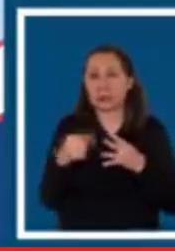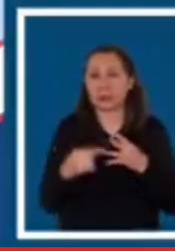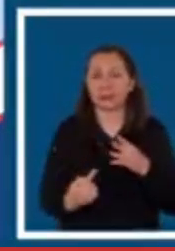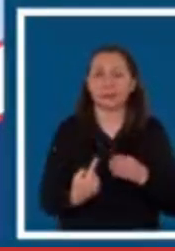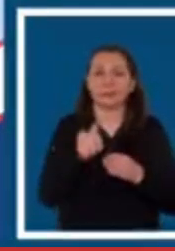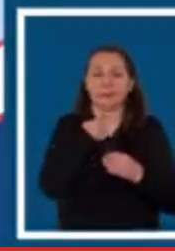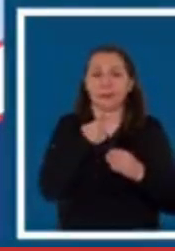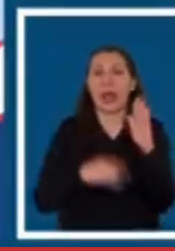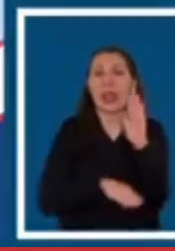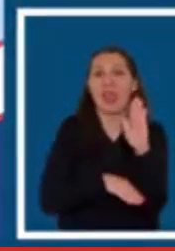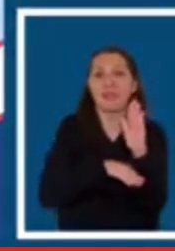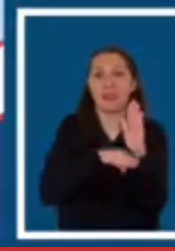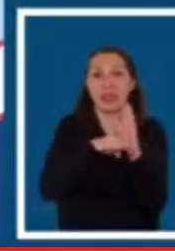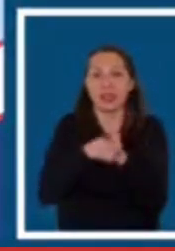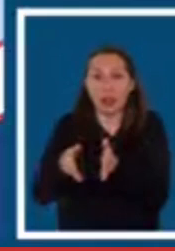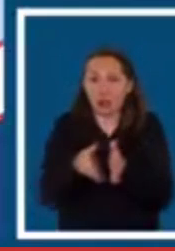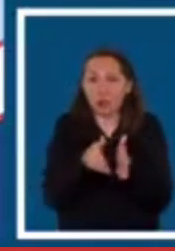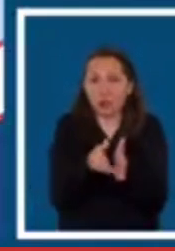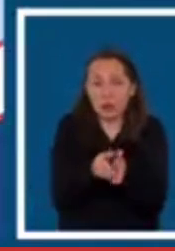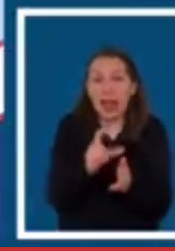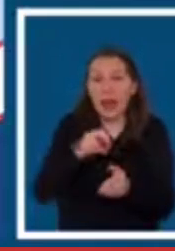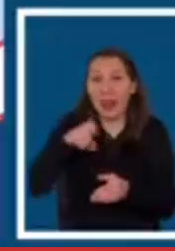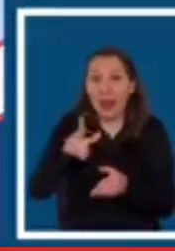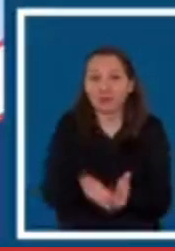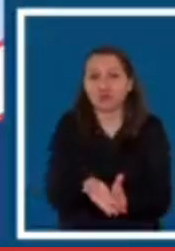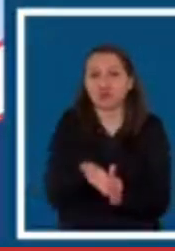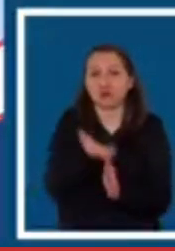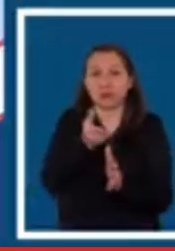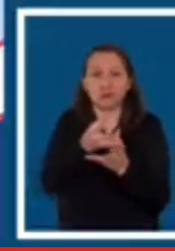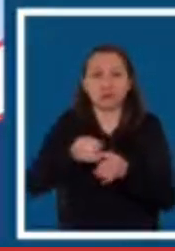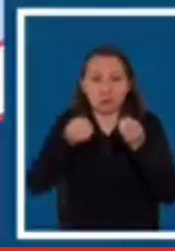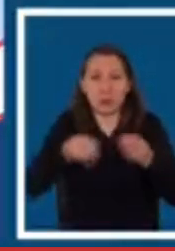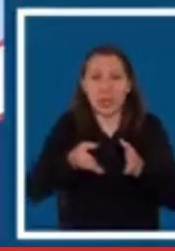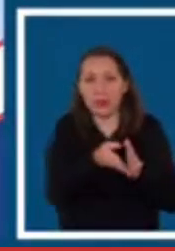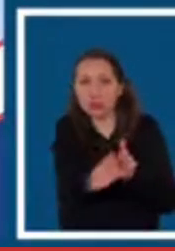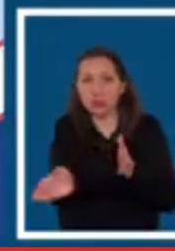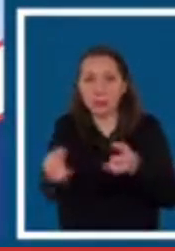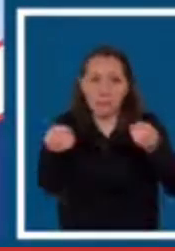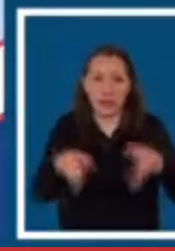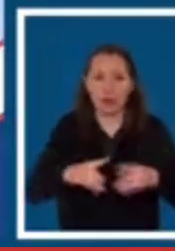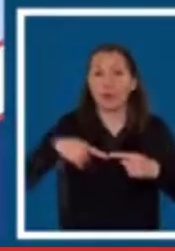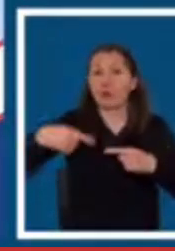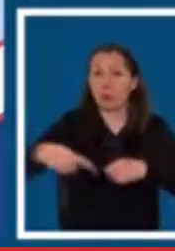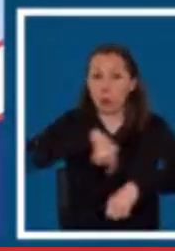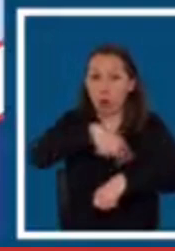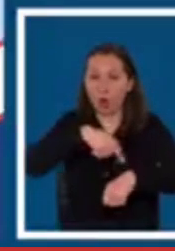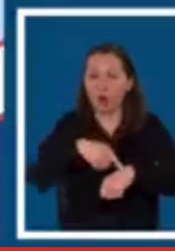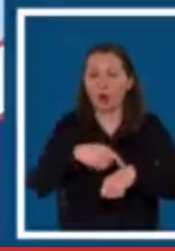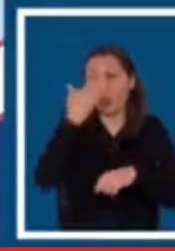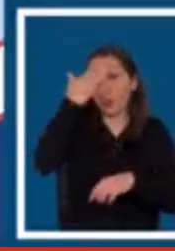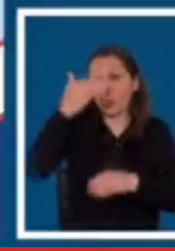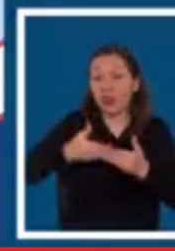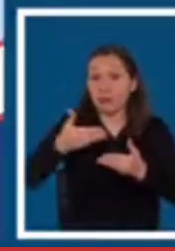afectación en canal inundado pérdida bocatoma en en los próximos horas y